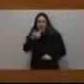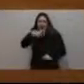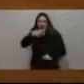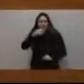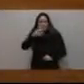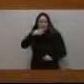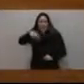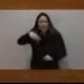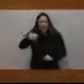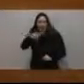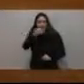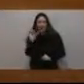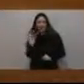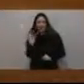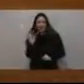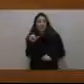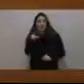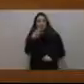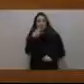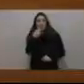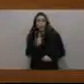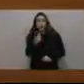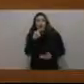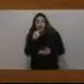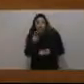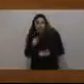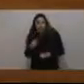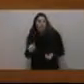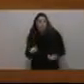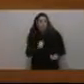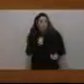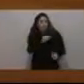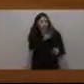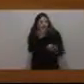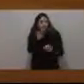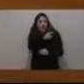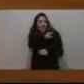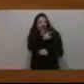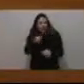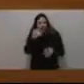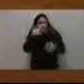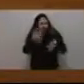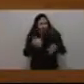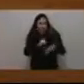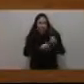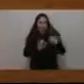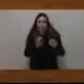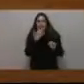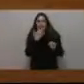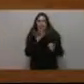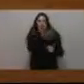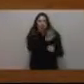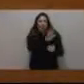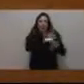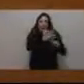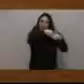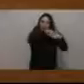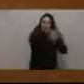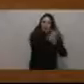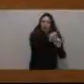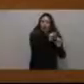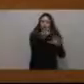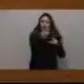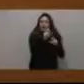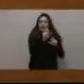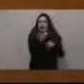de eso, pero bueno, Nagas nos dice que existen oportunidades concretas, reales, ahora mismo, como planta de almacenamiento, de distribución, para